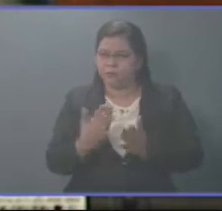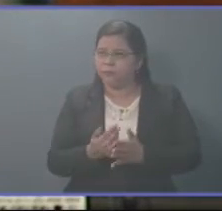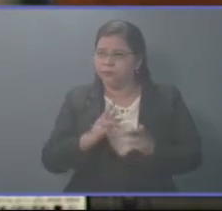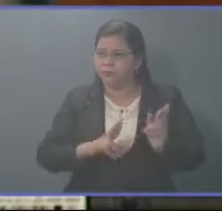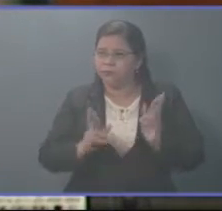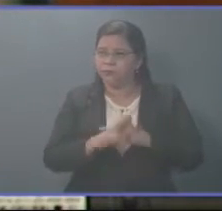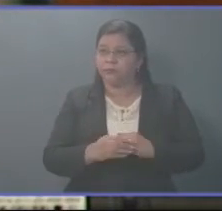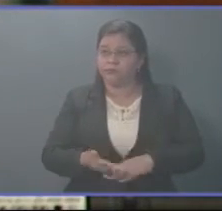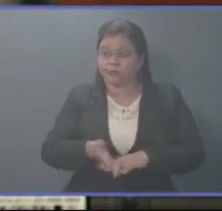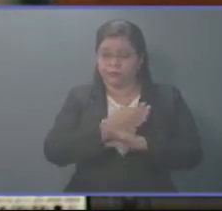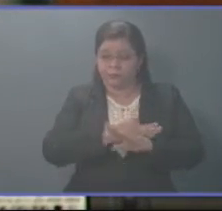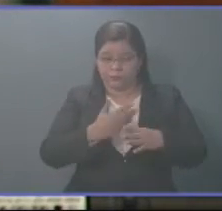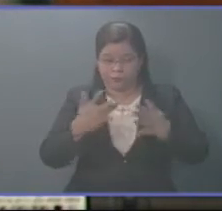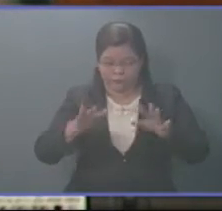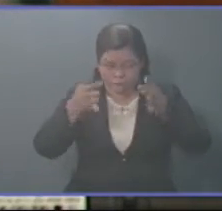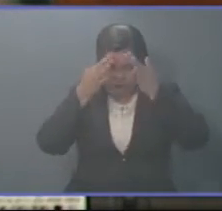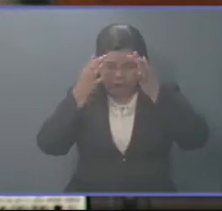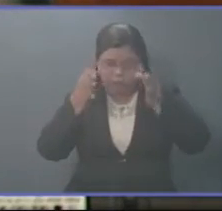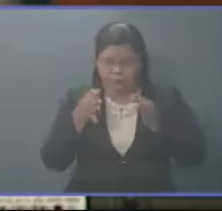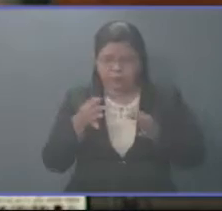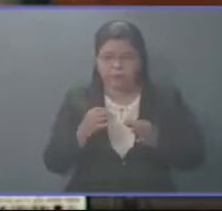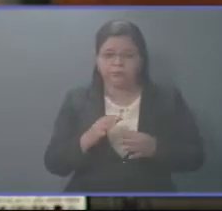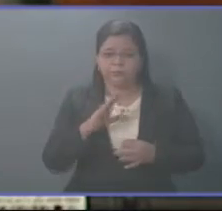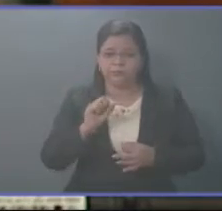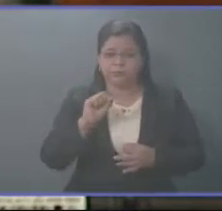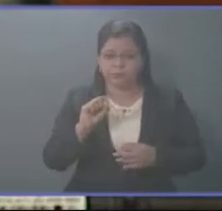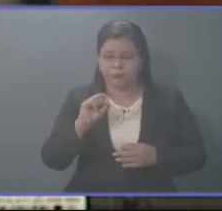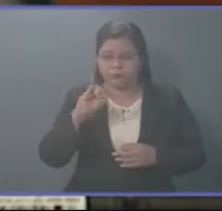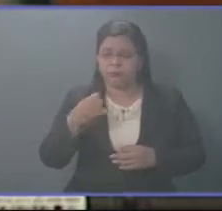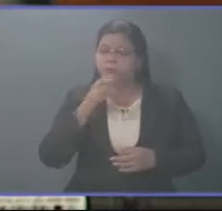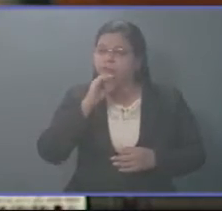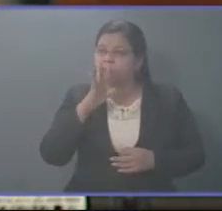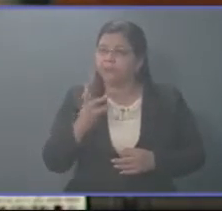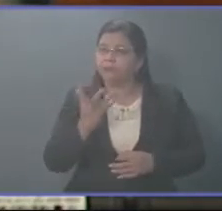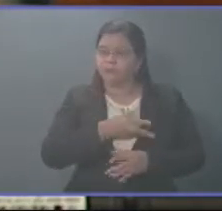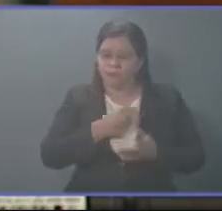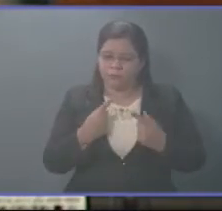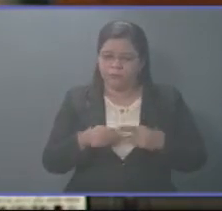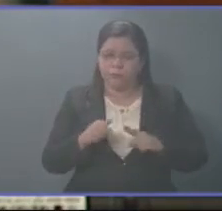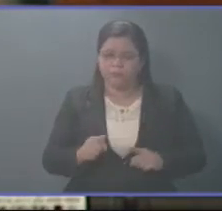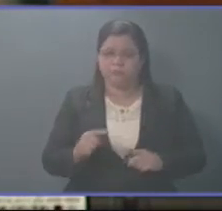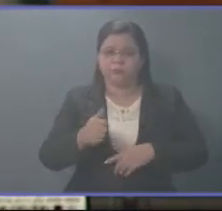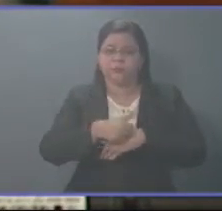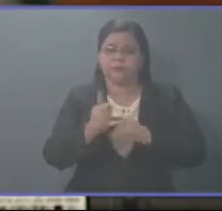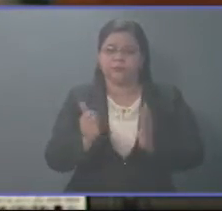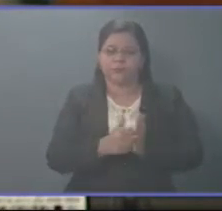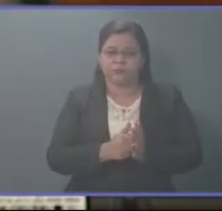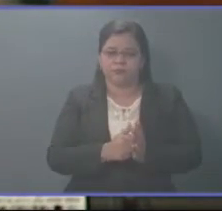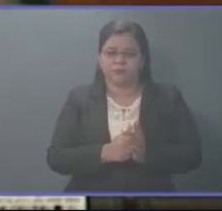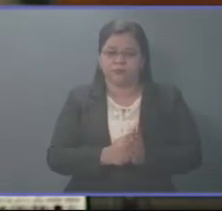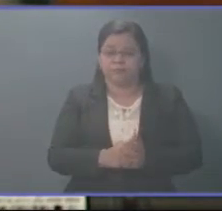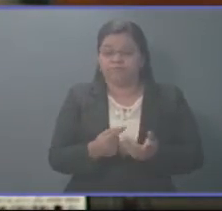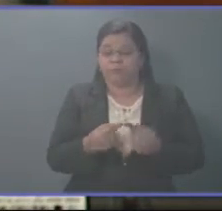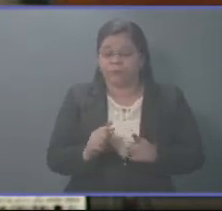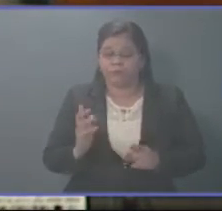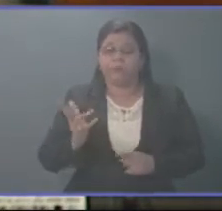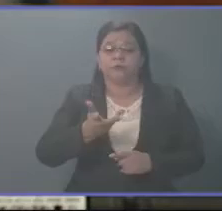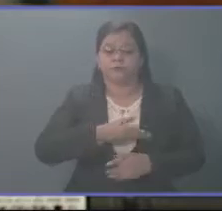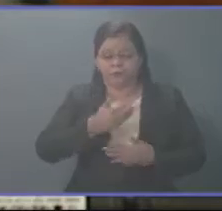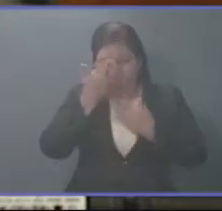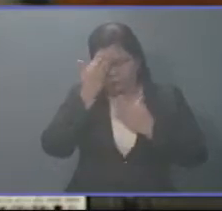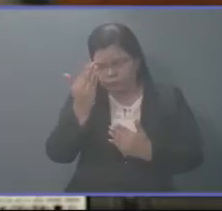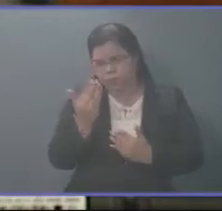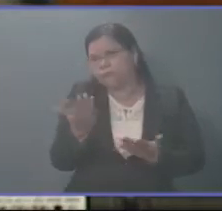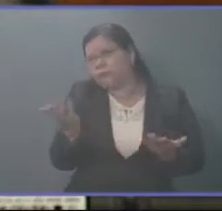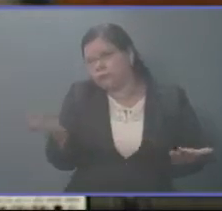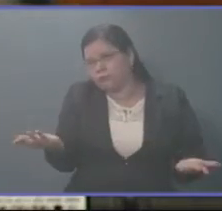una sentencia por parte de la Sala de lo Constitucional que habla de nuestra permanencia en el Parlamento Centroamericano y que tenemos que acatarla, y